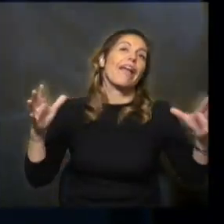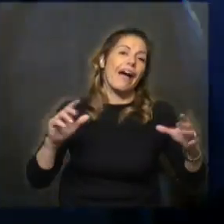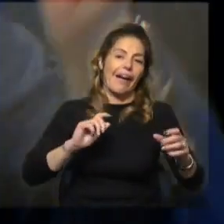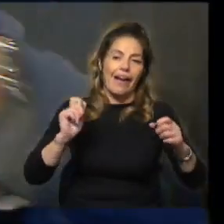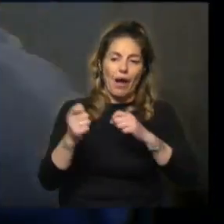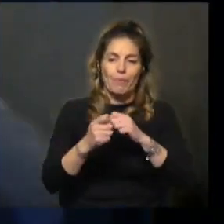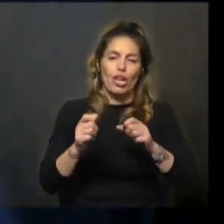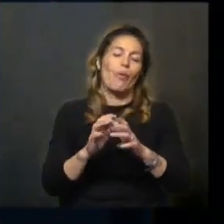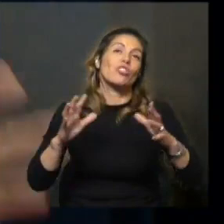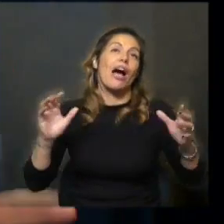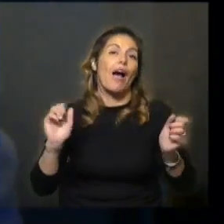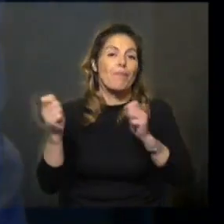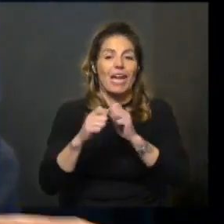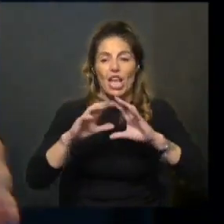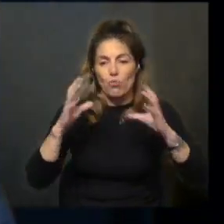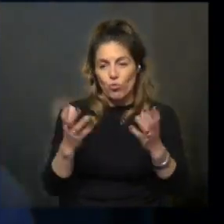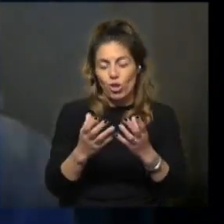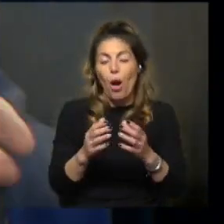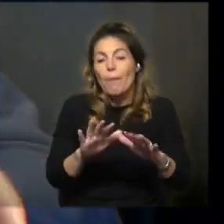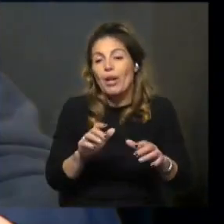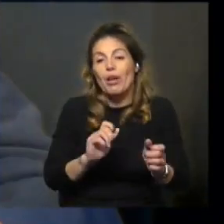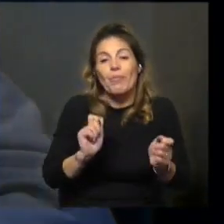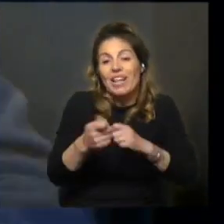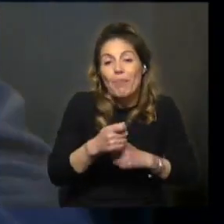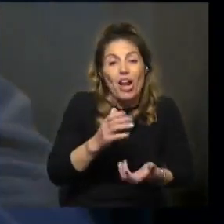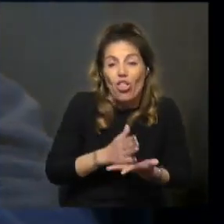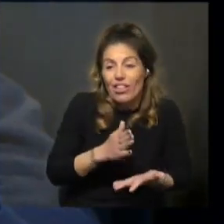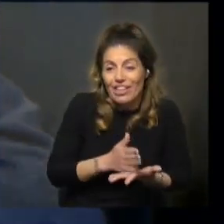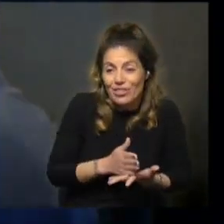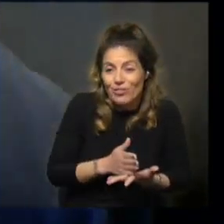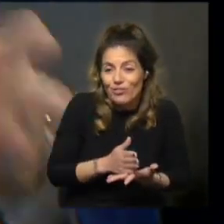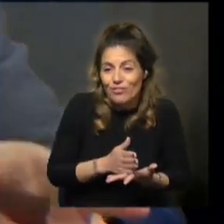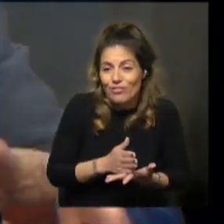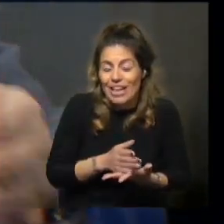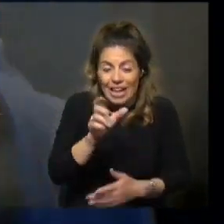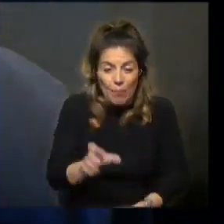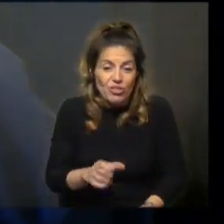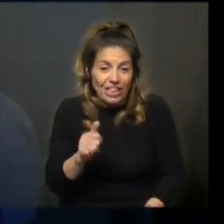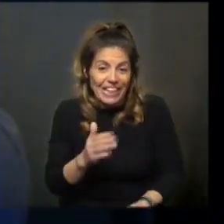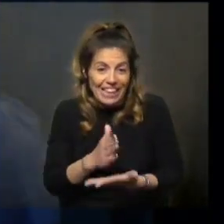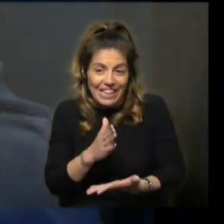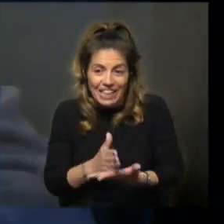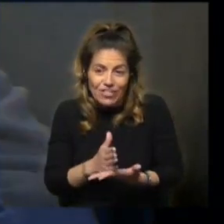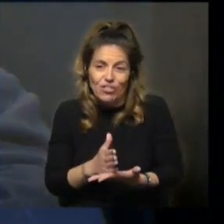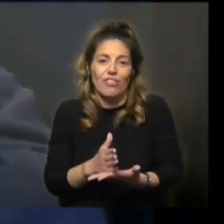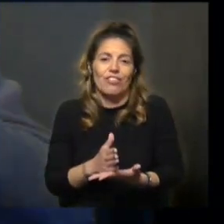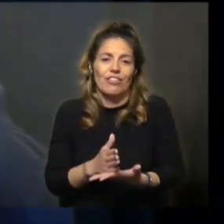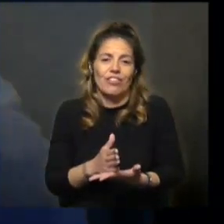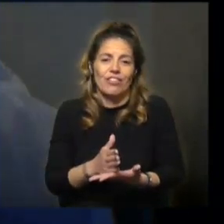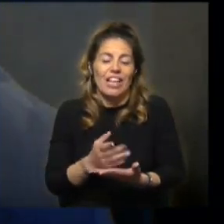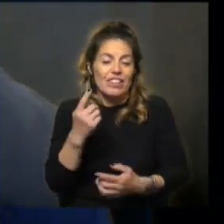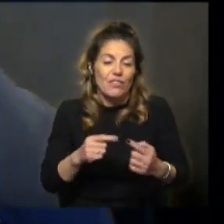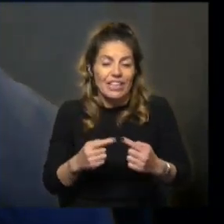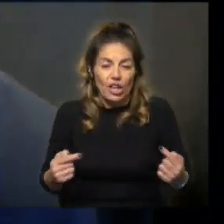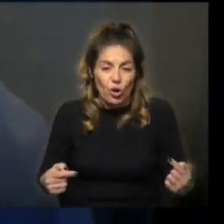cambiar el mundo pero vamos a cambiar por lo menos los derechos no que la gente tenga derechos este las distintas